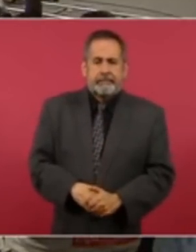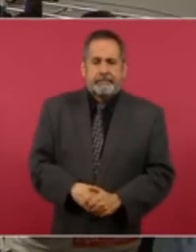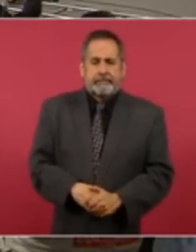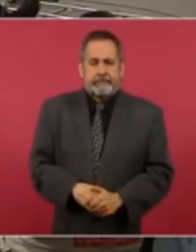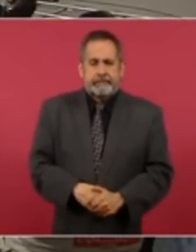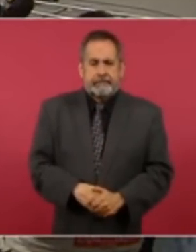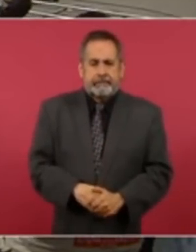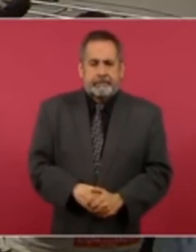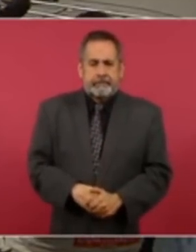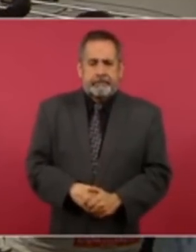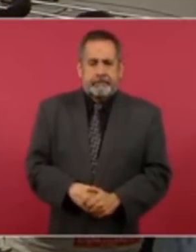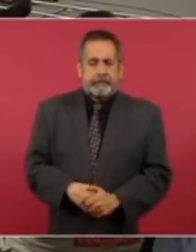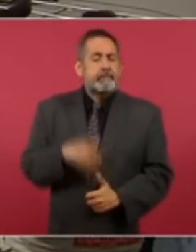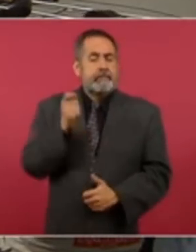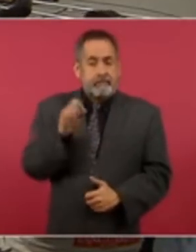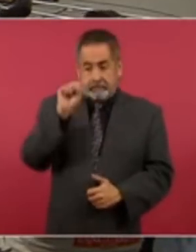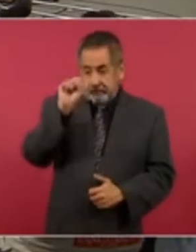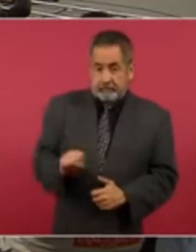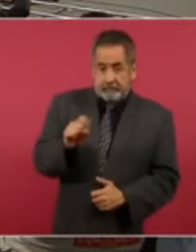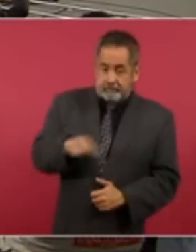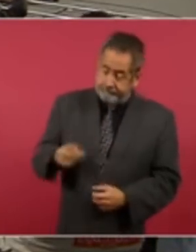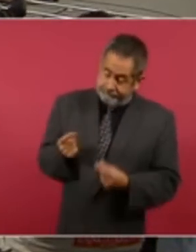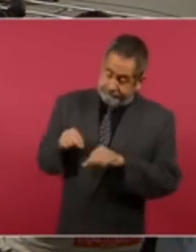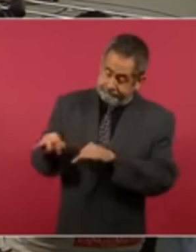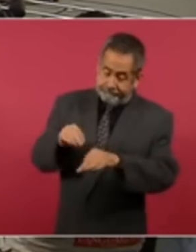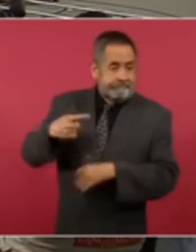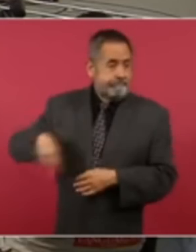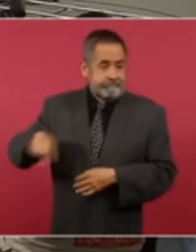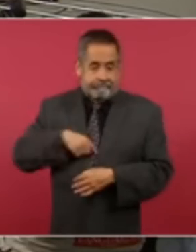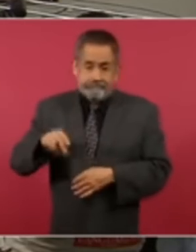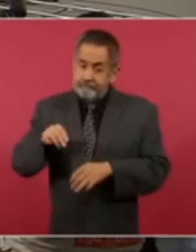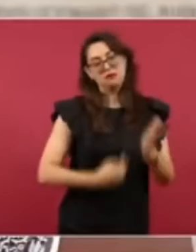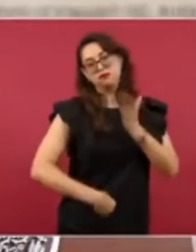O sea que los del sur tenemos que trabajar, porque no trabajamos.